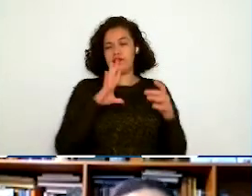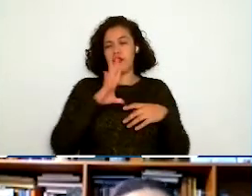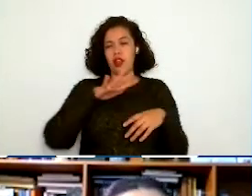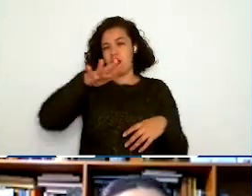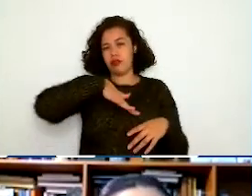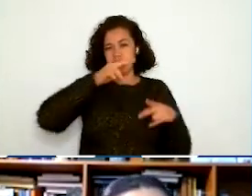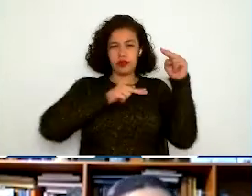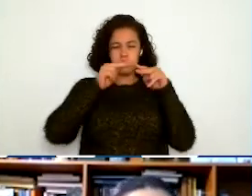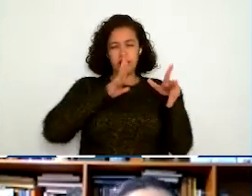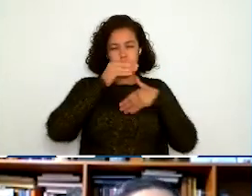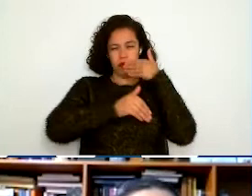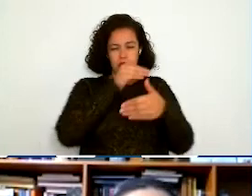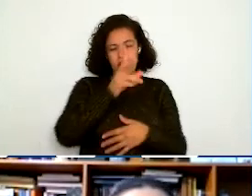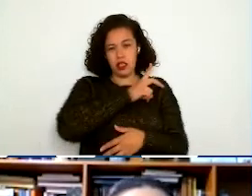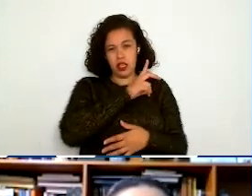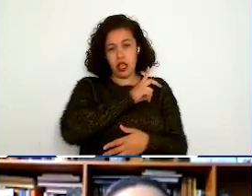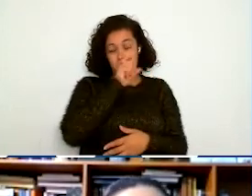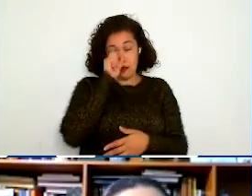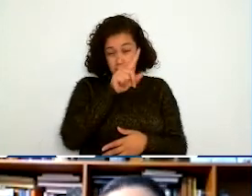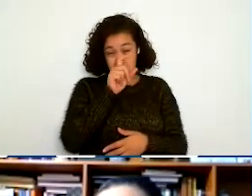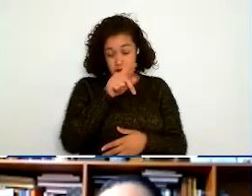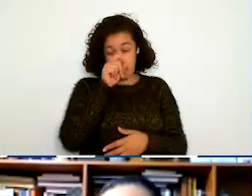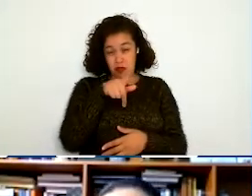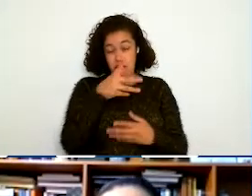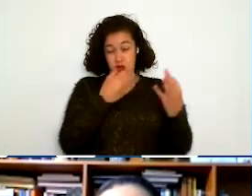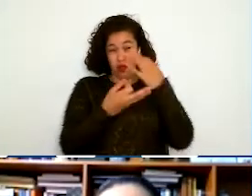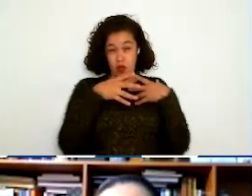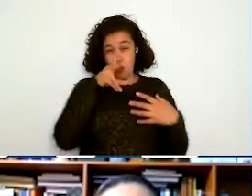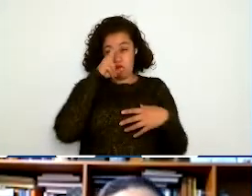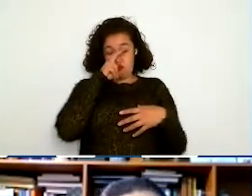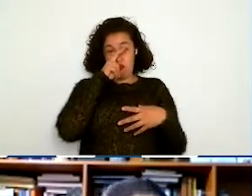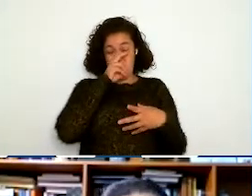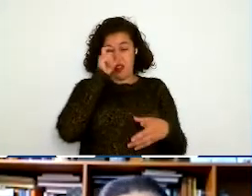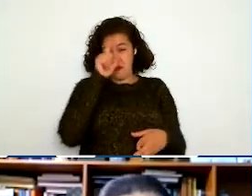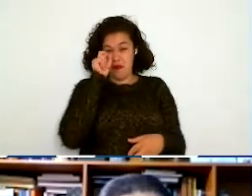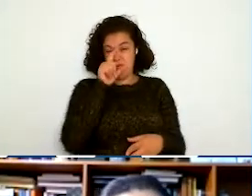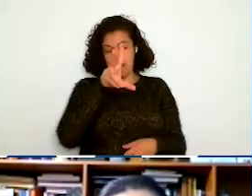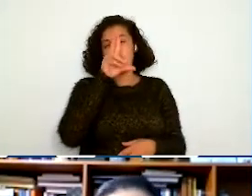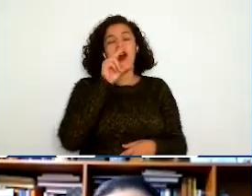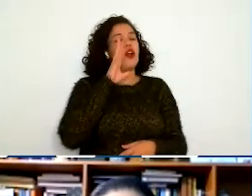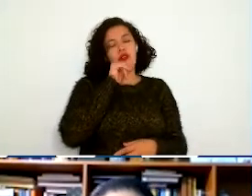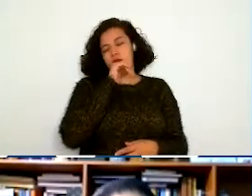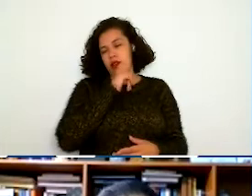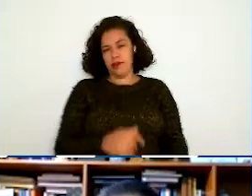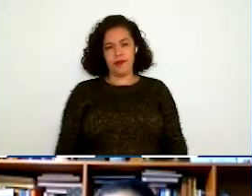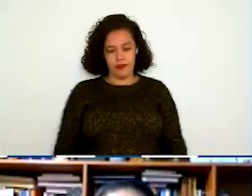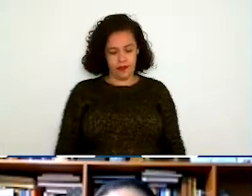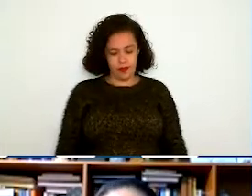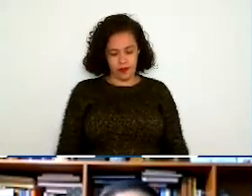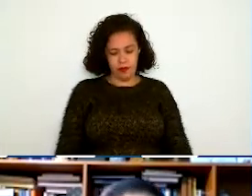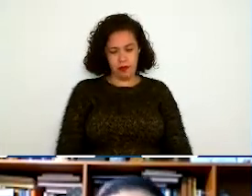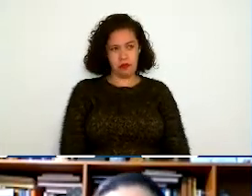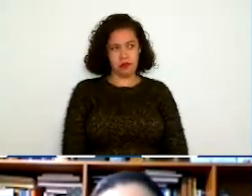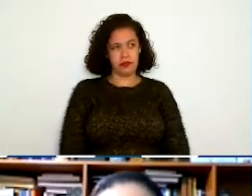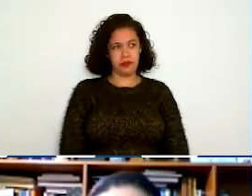estándar como proceso, este nunca puede ser completamente rígido porque no sería posible. Y sobre todo porque pues, la